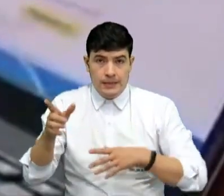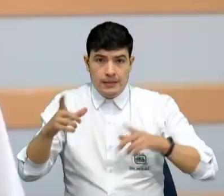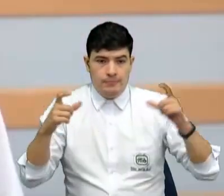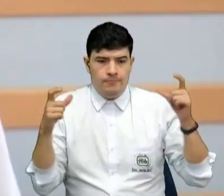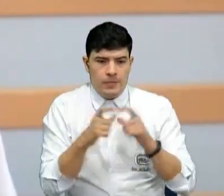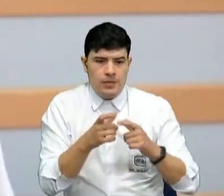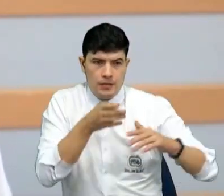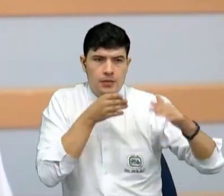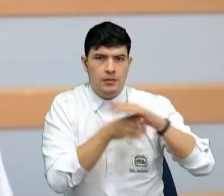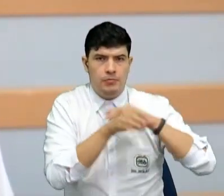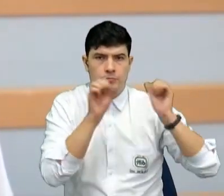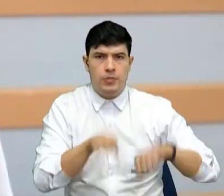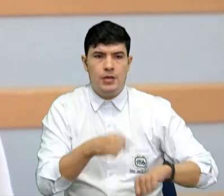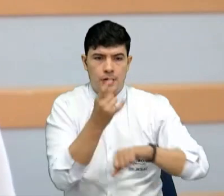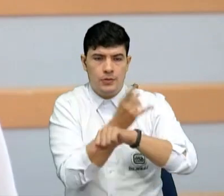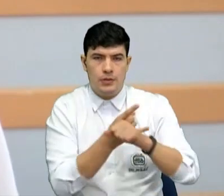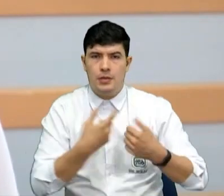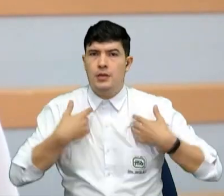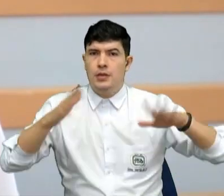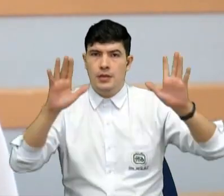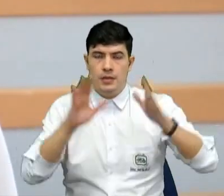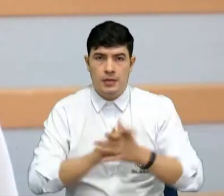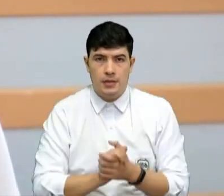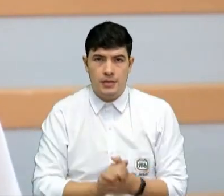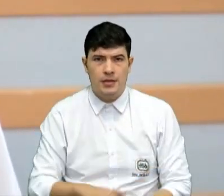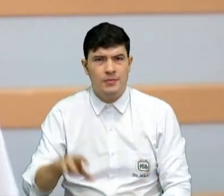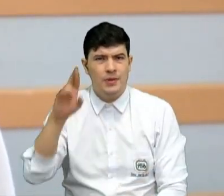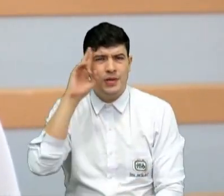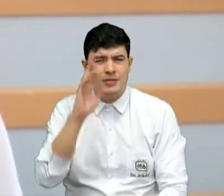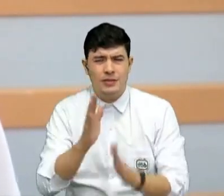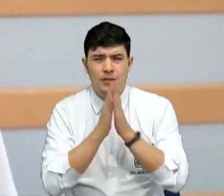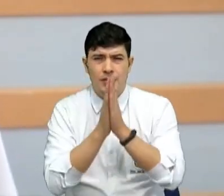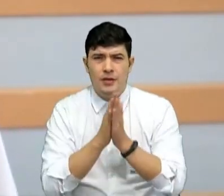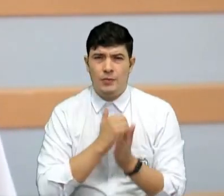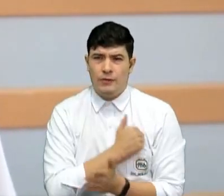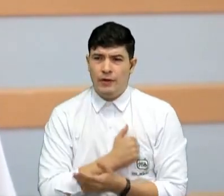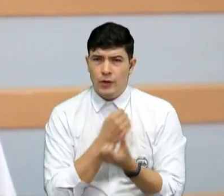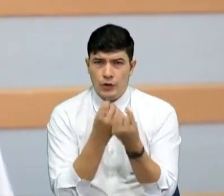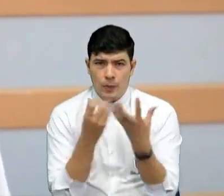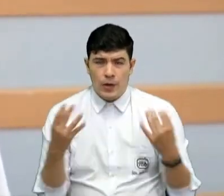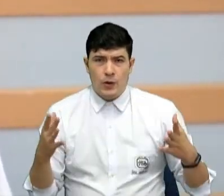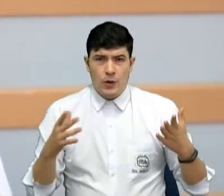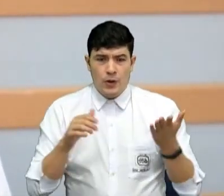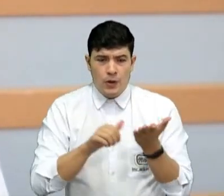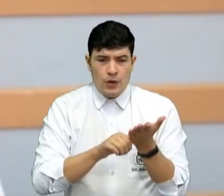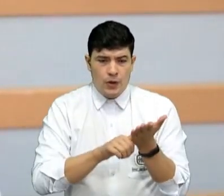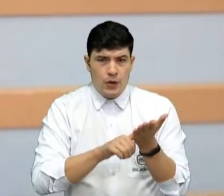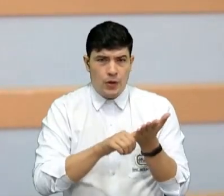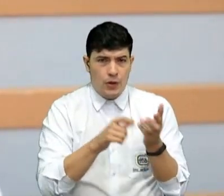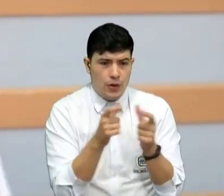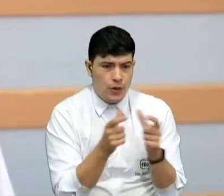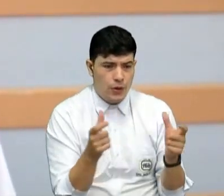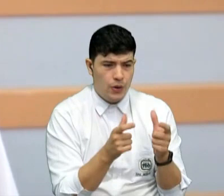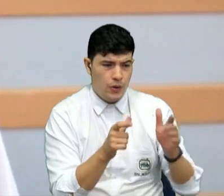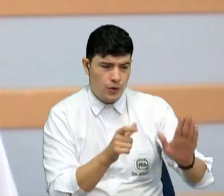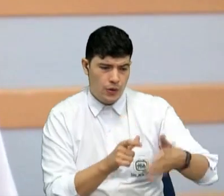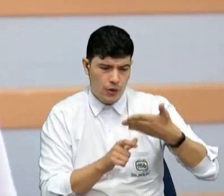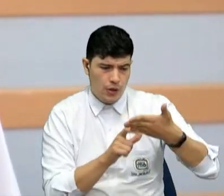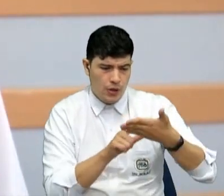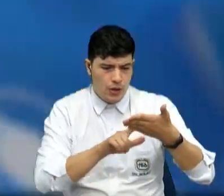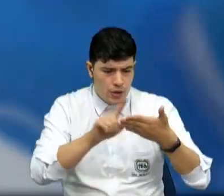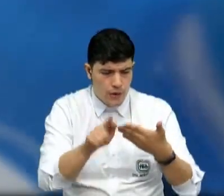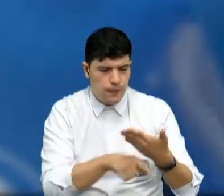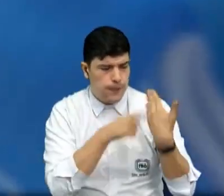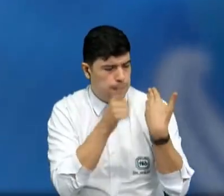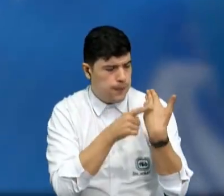antojo. Simplemente lo que quiero decirles es que por favor no den número de tarjeta, no den ni los de adelante ni los de